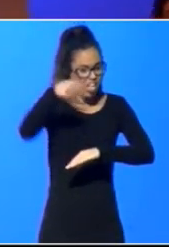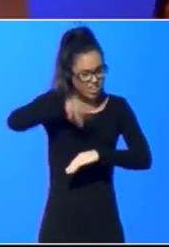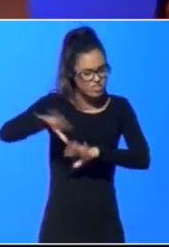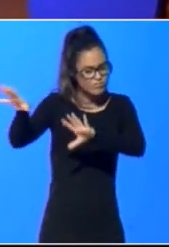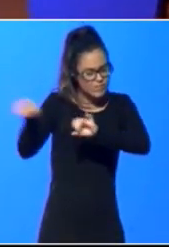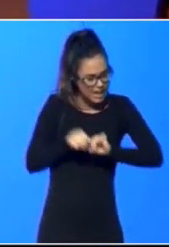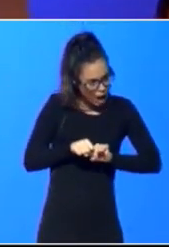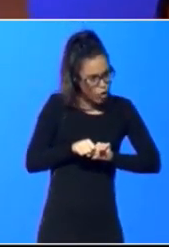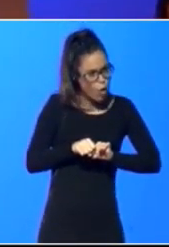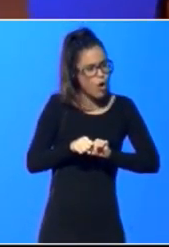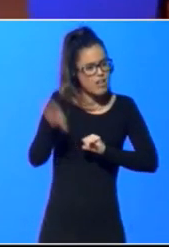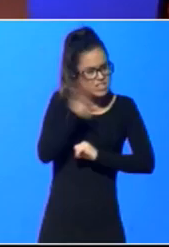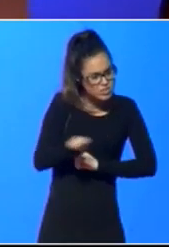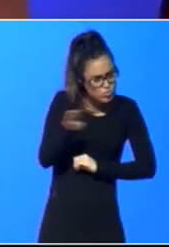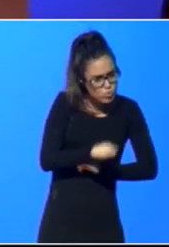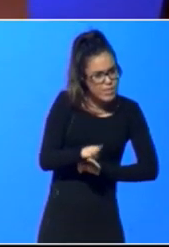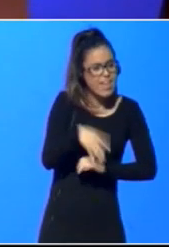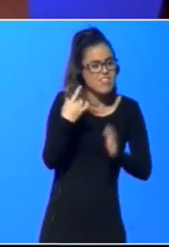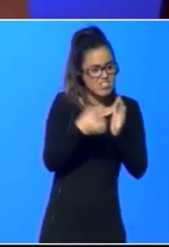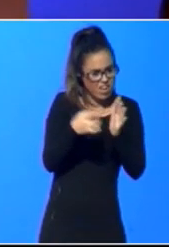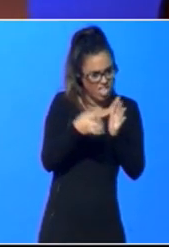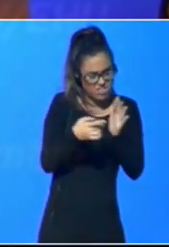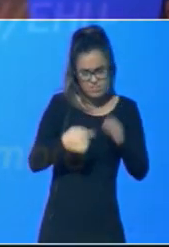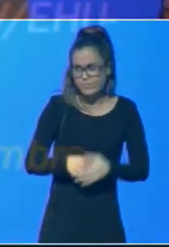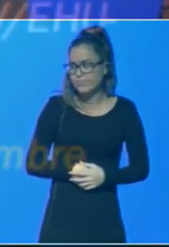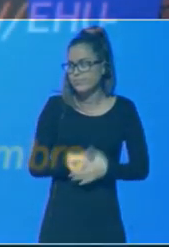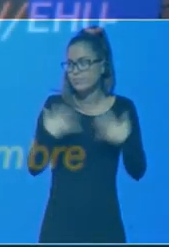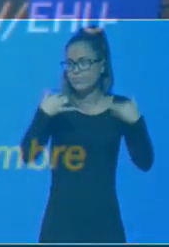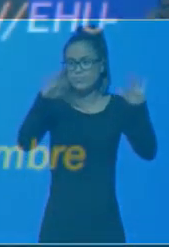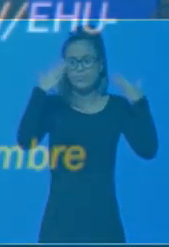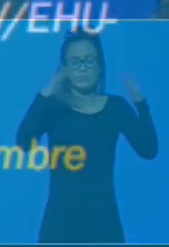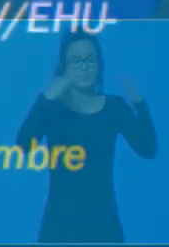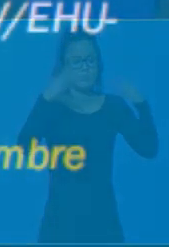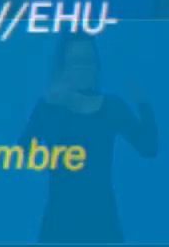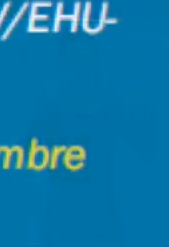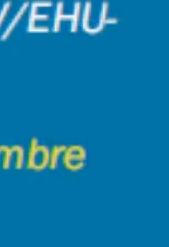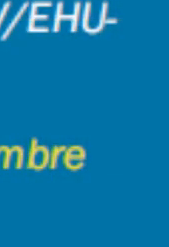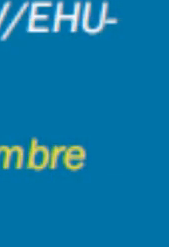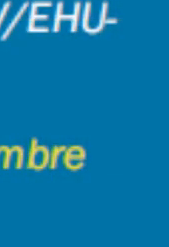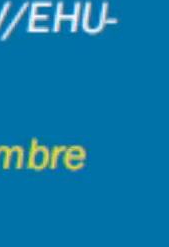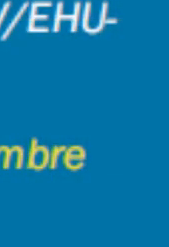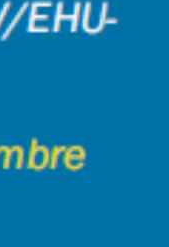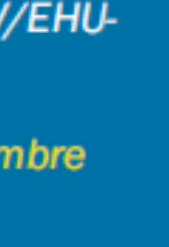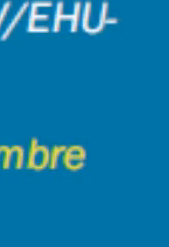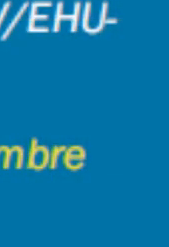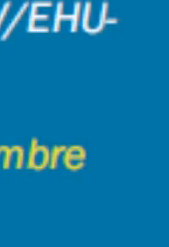ahí la enseñanza sea diversa y de calidad. Pasando. Arco de ti.